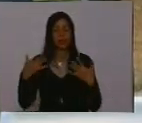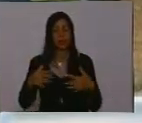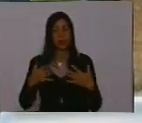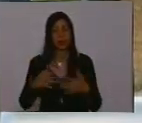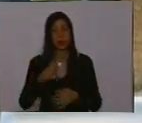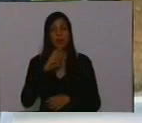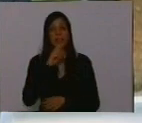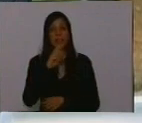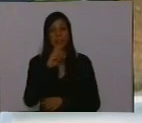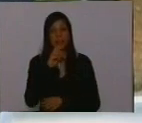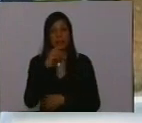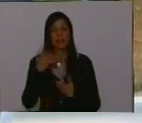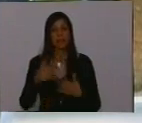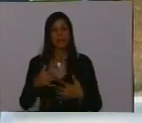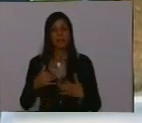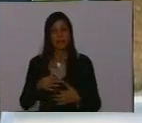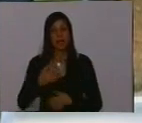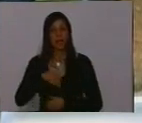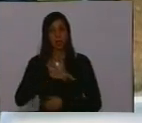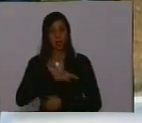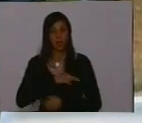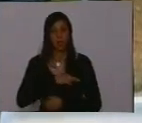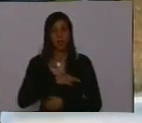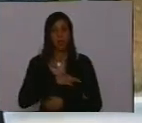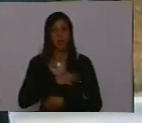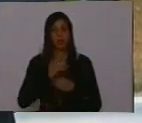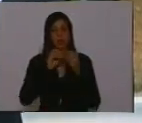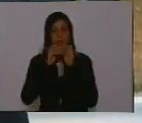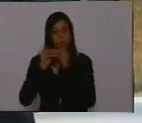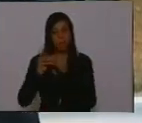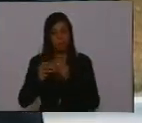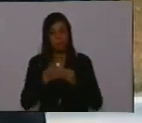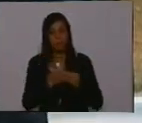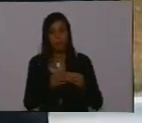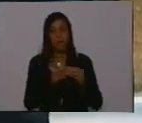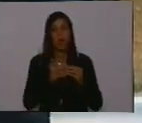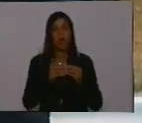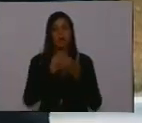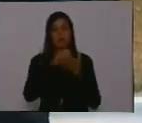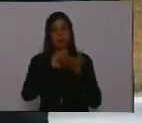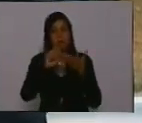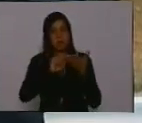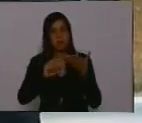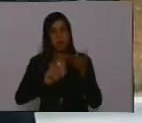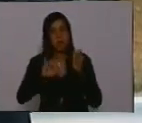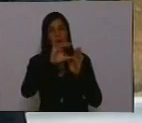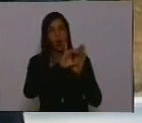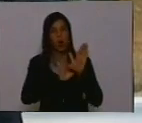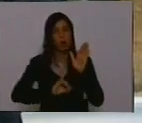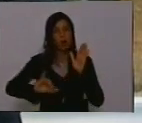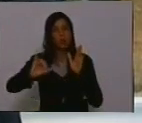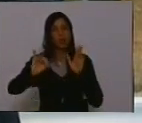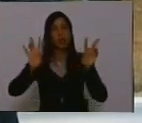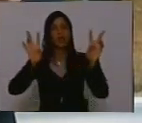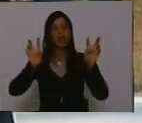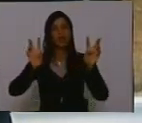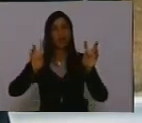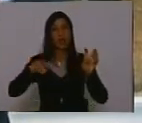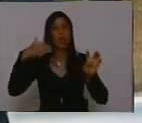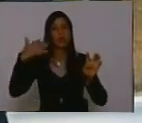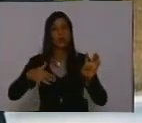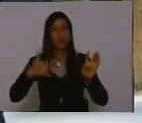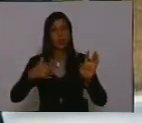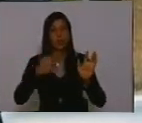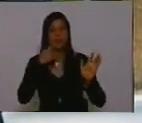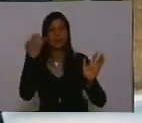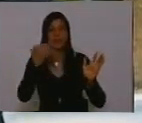cierto, logremos tener una magna carta del pueblo de Venezuela que de